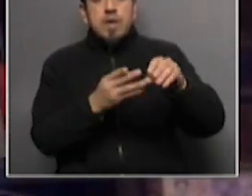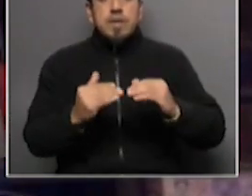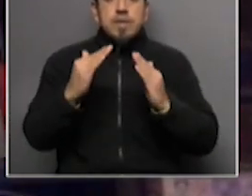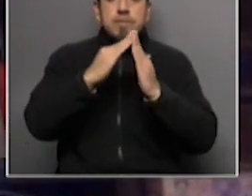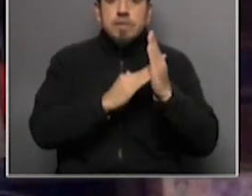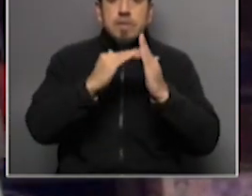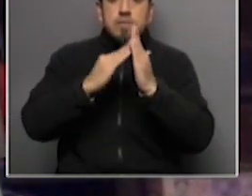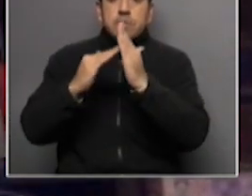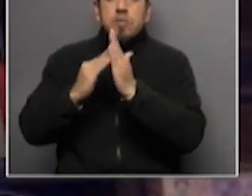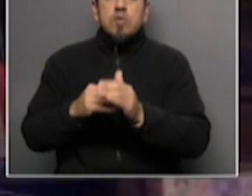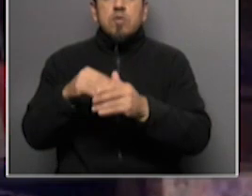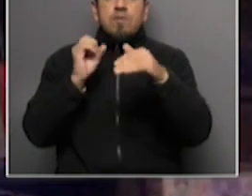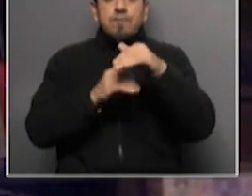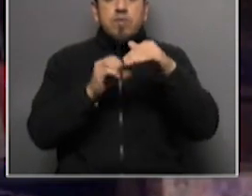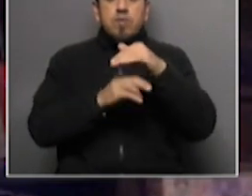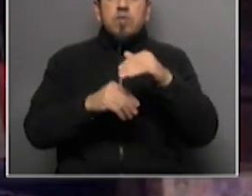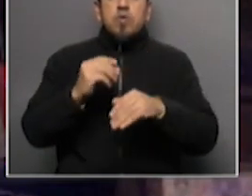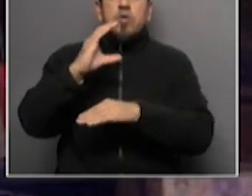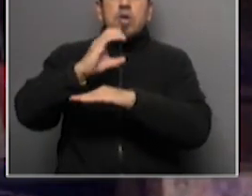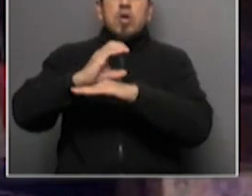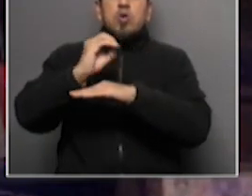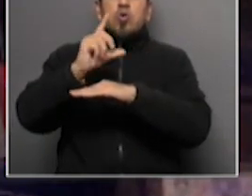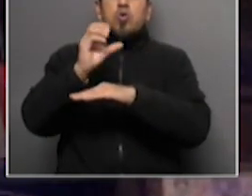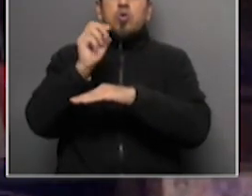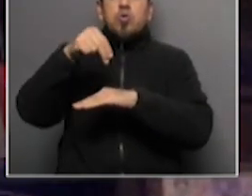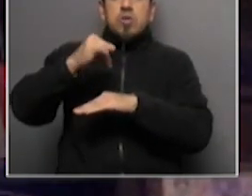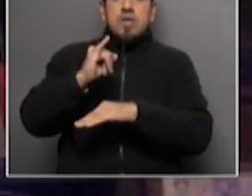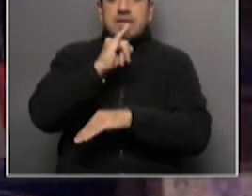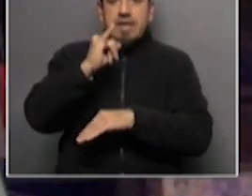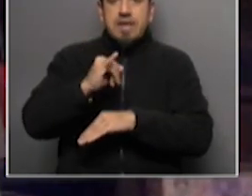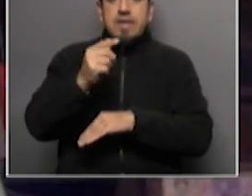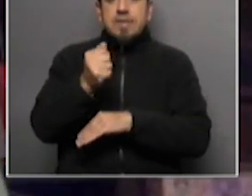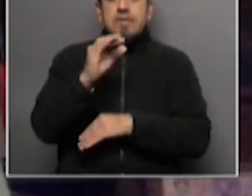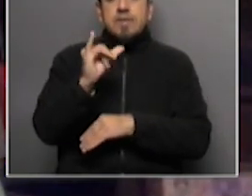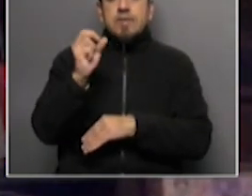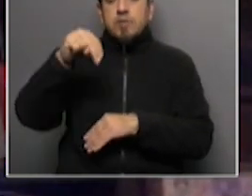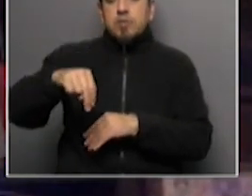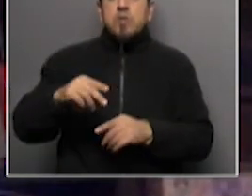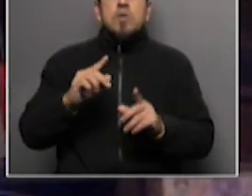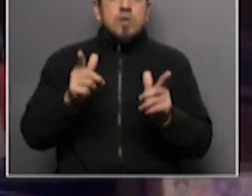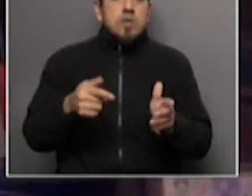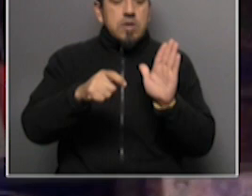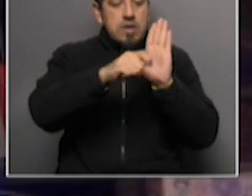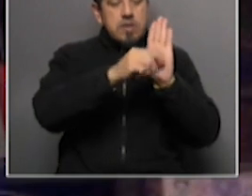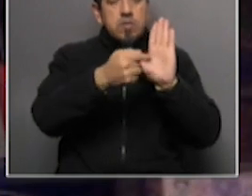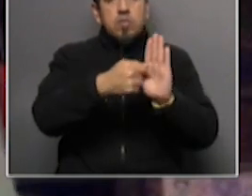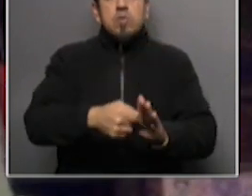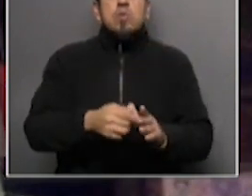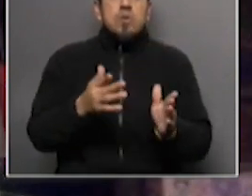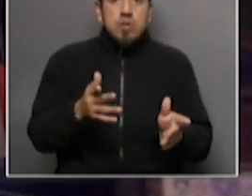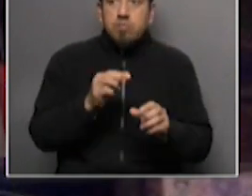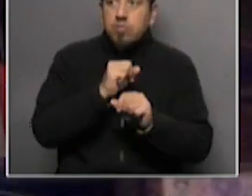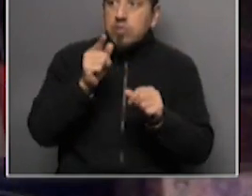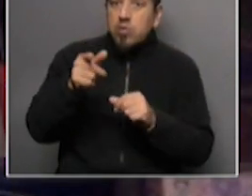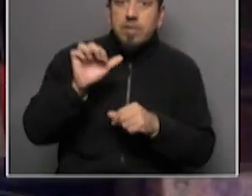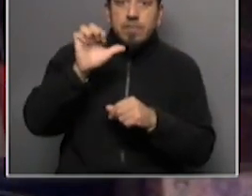fondos del Instituto de Colonización y finalmente el artículo que, bueno, ya se anunció que se va a bajar, que le daba la posibilidad a